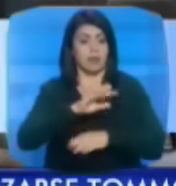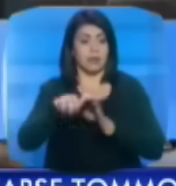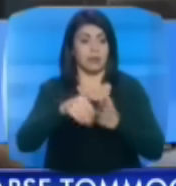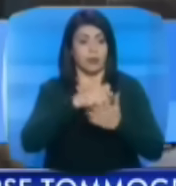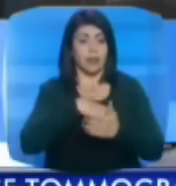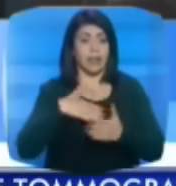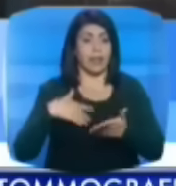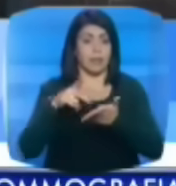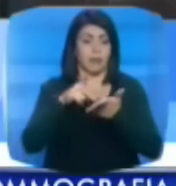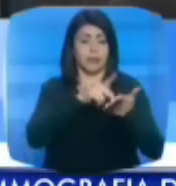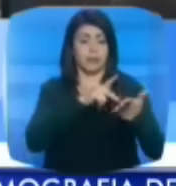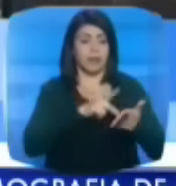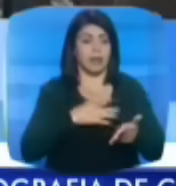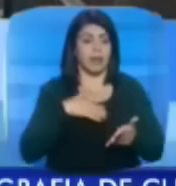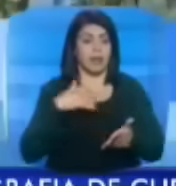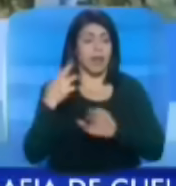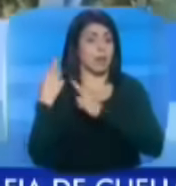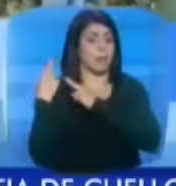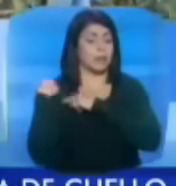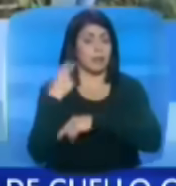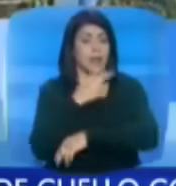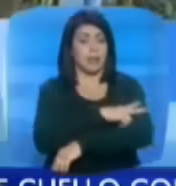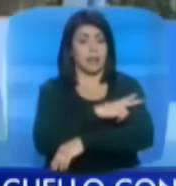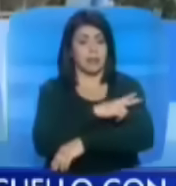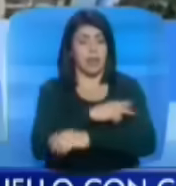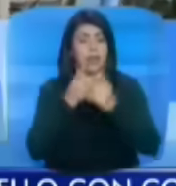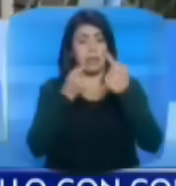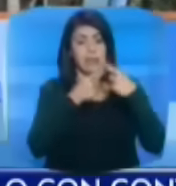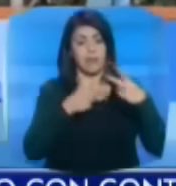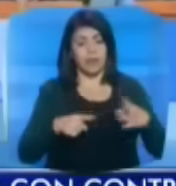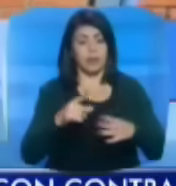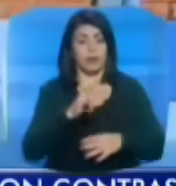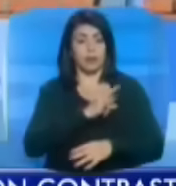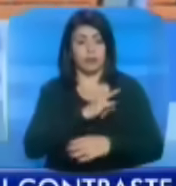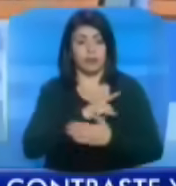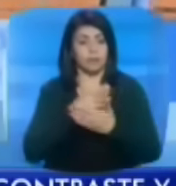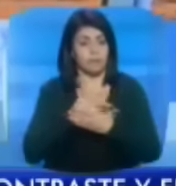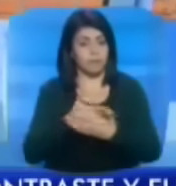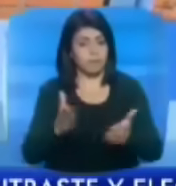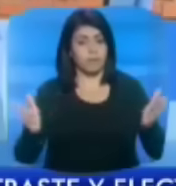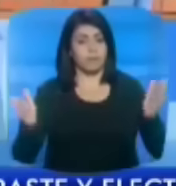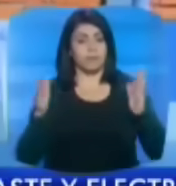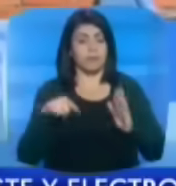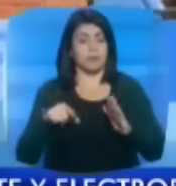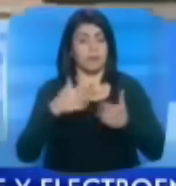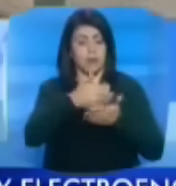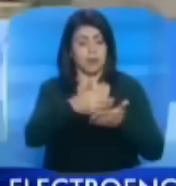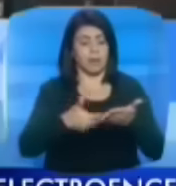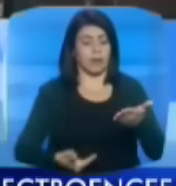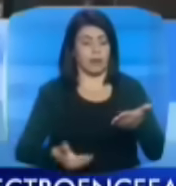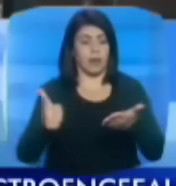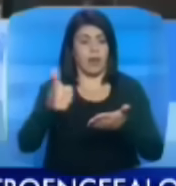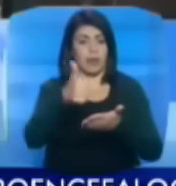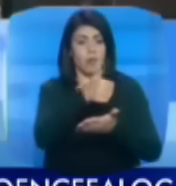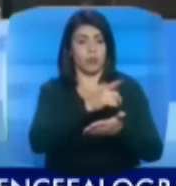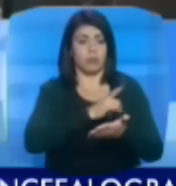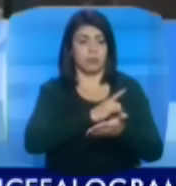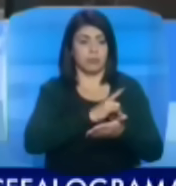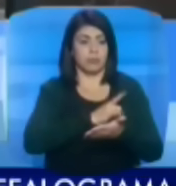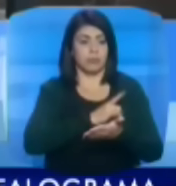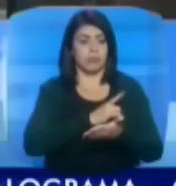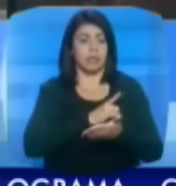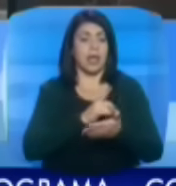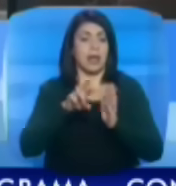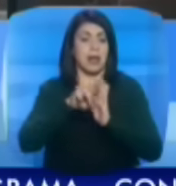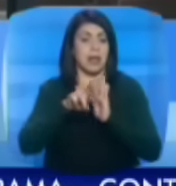aquellos que quieran participar, que quieran ser delegados, las puertas de las distintas universidades estarán abiertas, ya cuentan con su planilla cada universidad y recordar